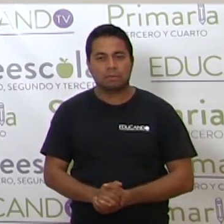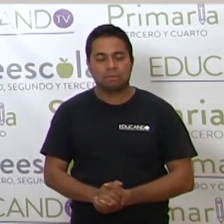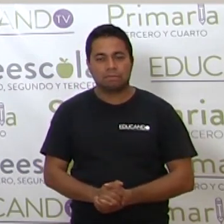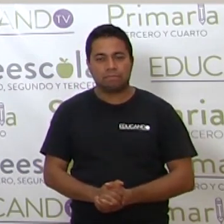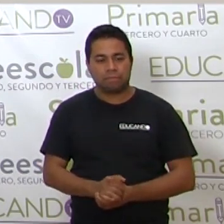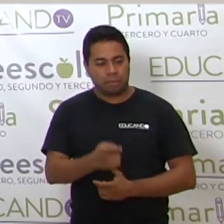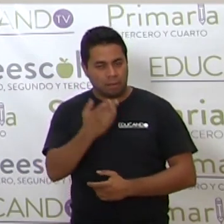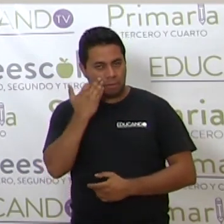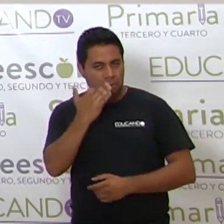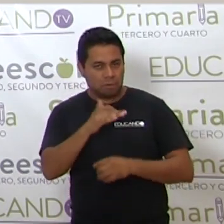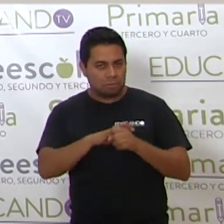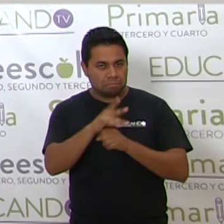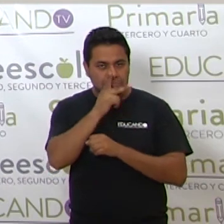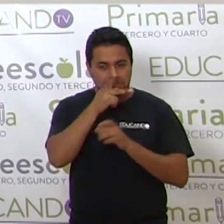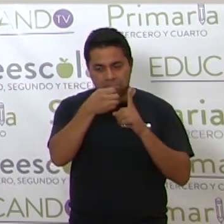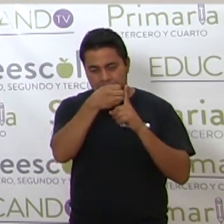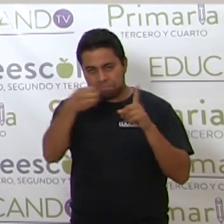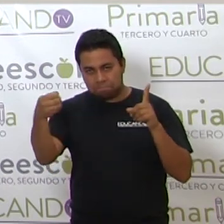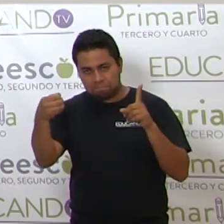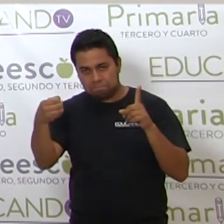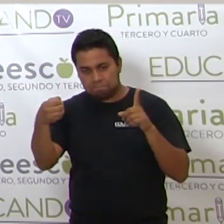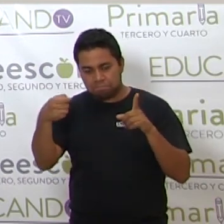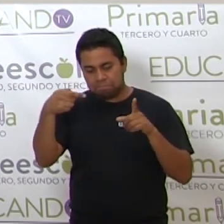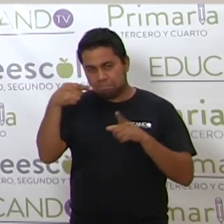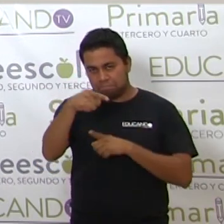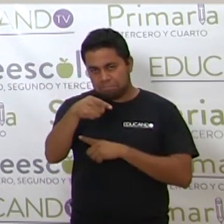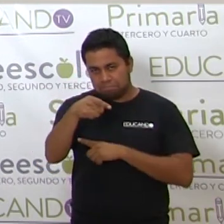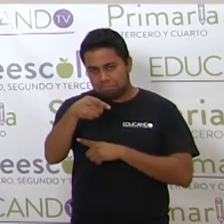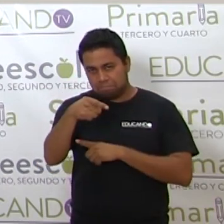observa nuestra palabra y observa